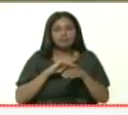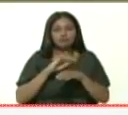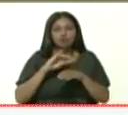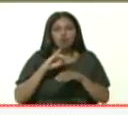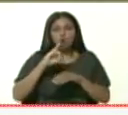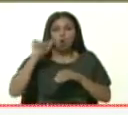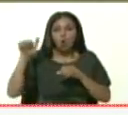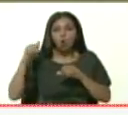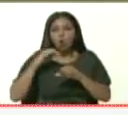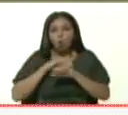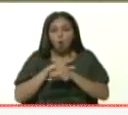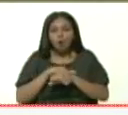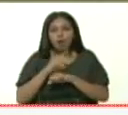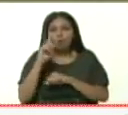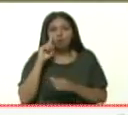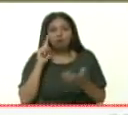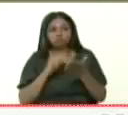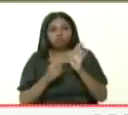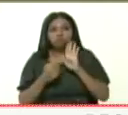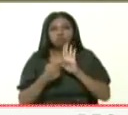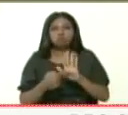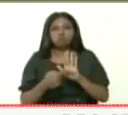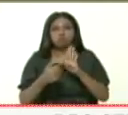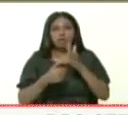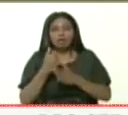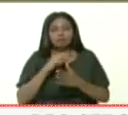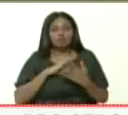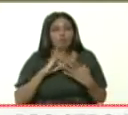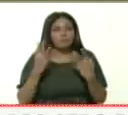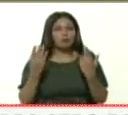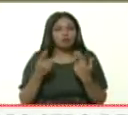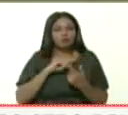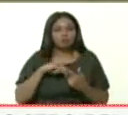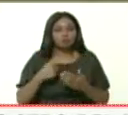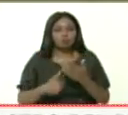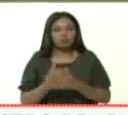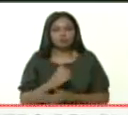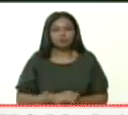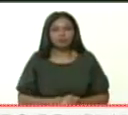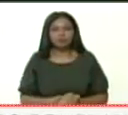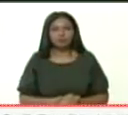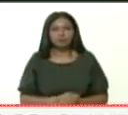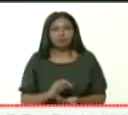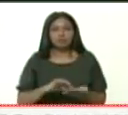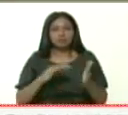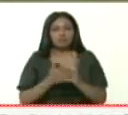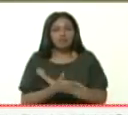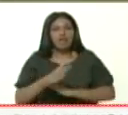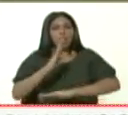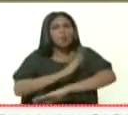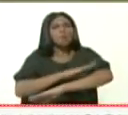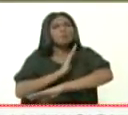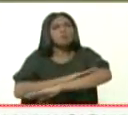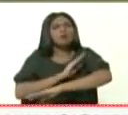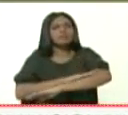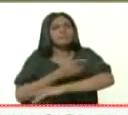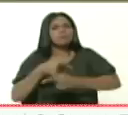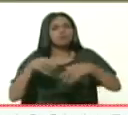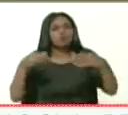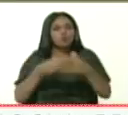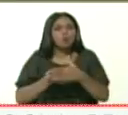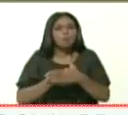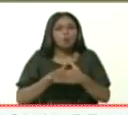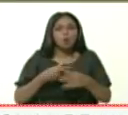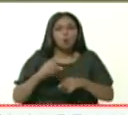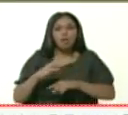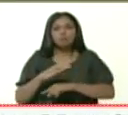apenas aportó uno de los elementos que está ya bajo nuestras manos. ¿Cuál ha sido la actitud de este sector de la